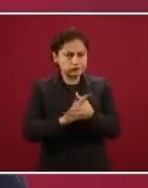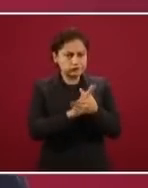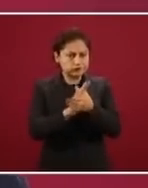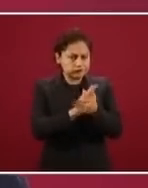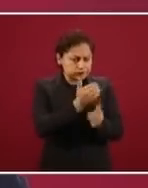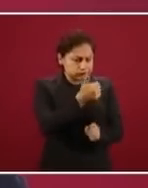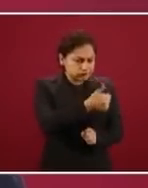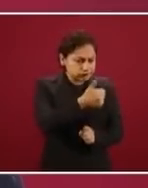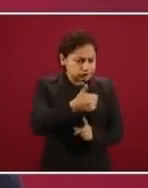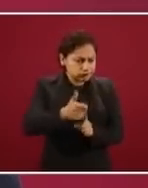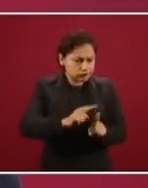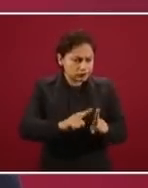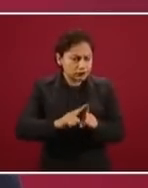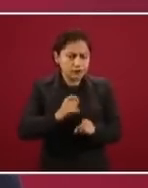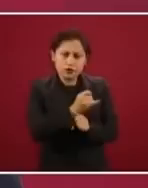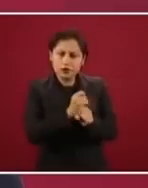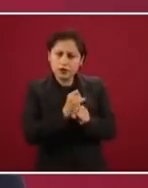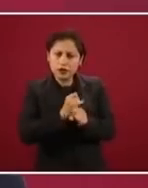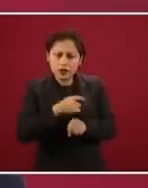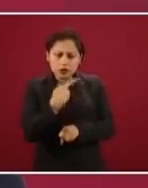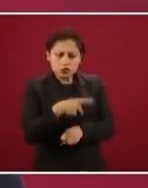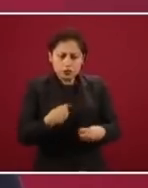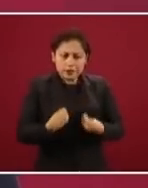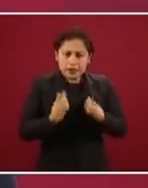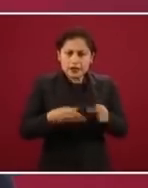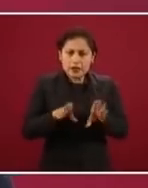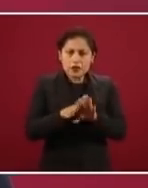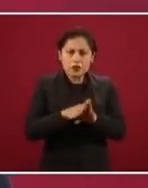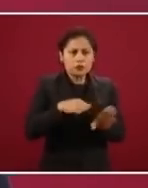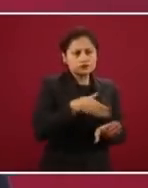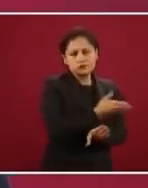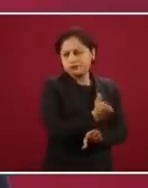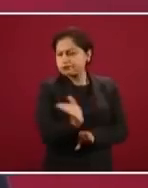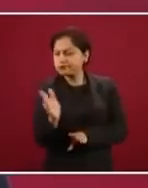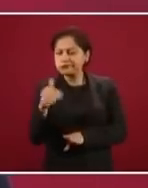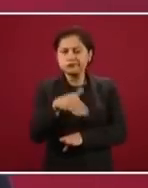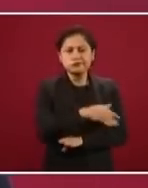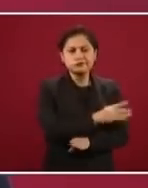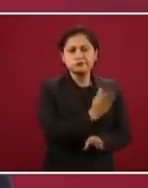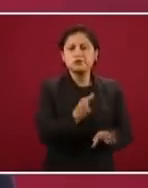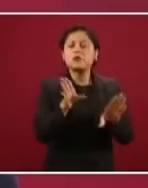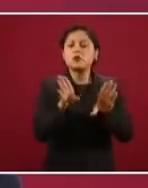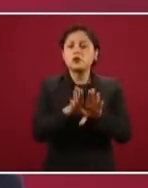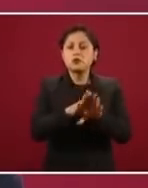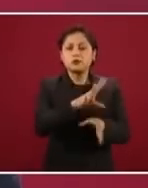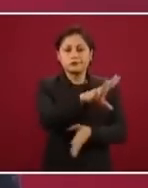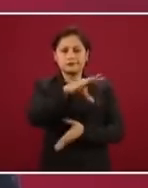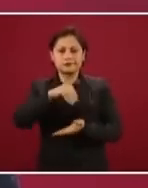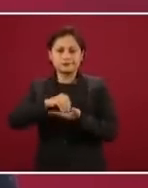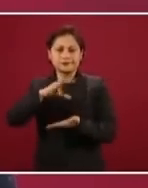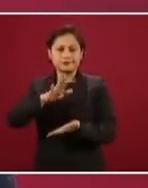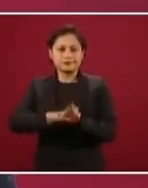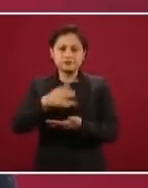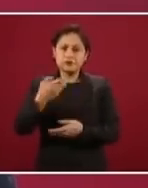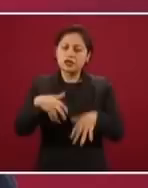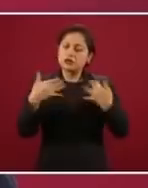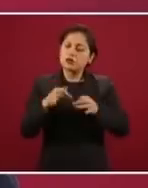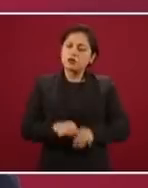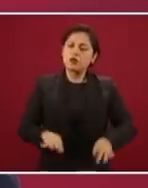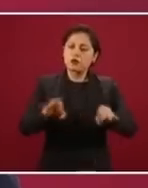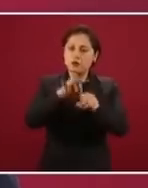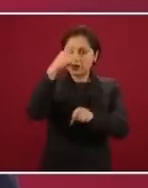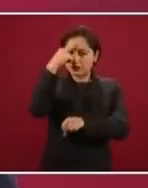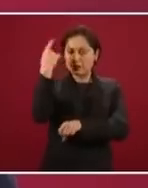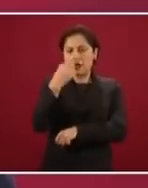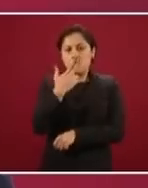valiosa información sobre sus hábitos y rutas migratorias este conocimiento es fundamental para los esfuerzos de conservación del mismo